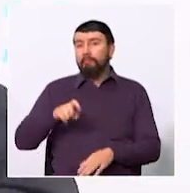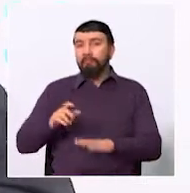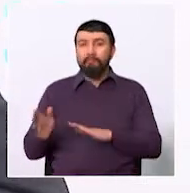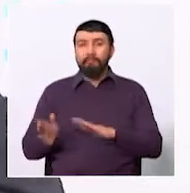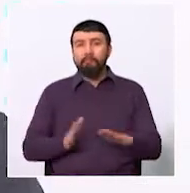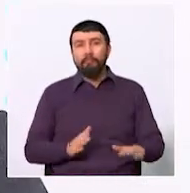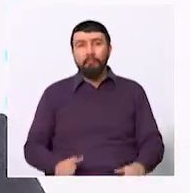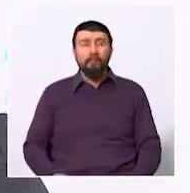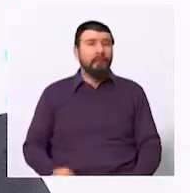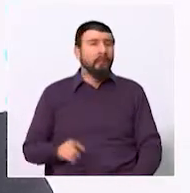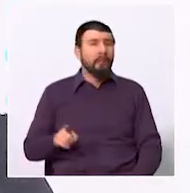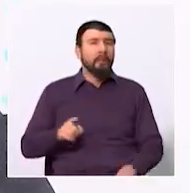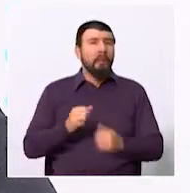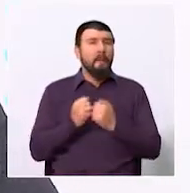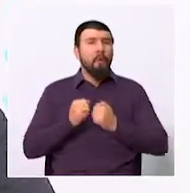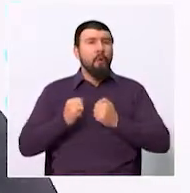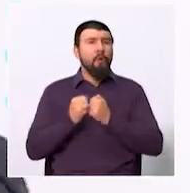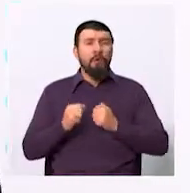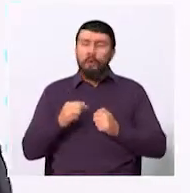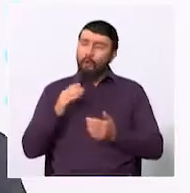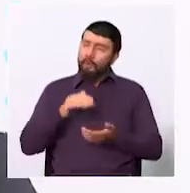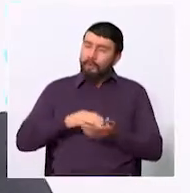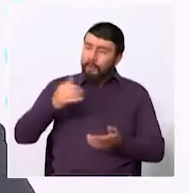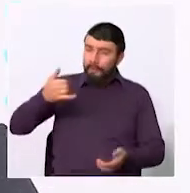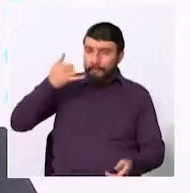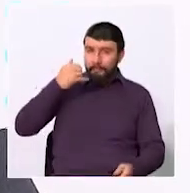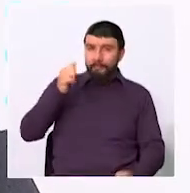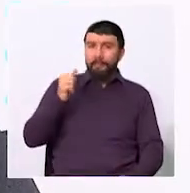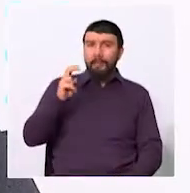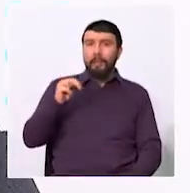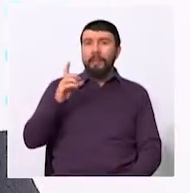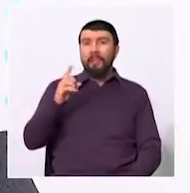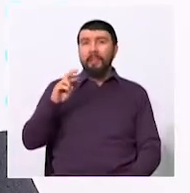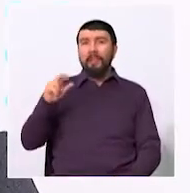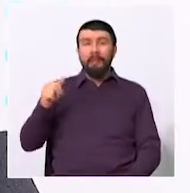vamos a votar los a insistir con andrés bienvenida